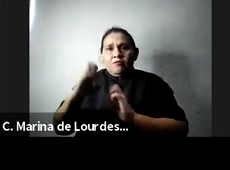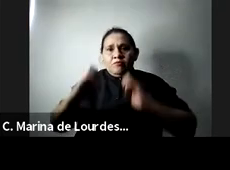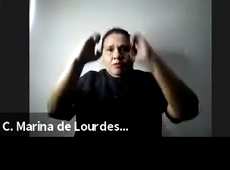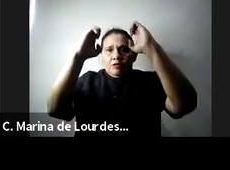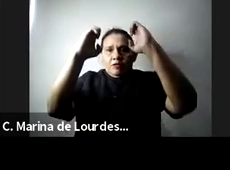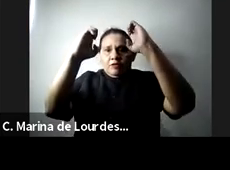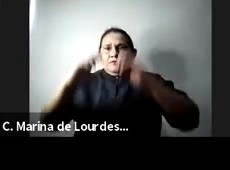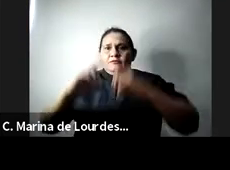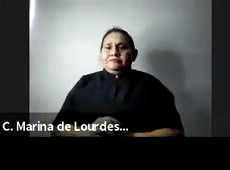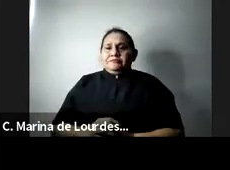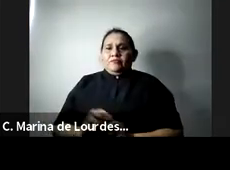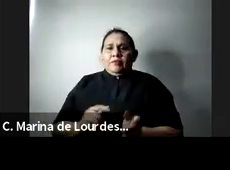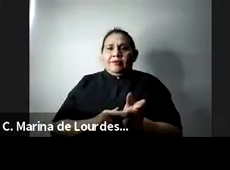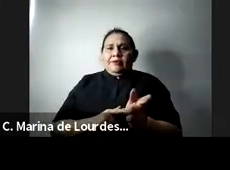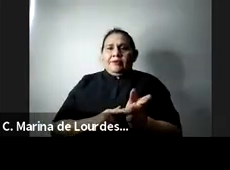siguiente.